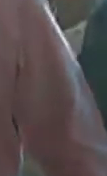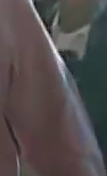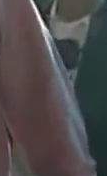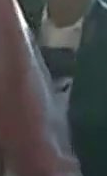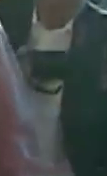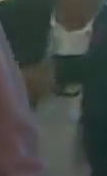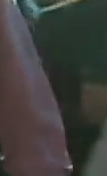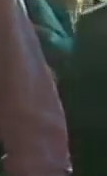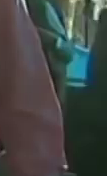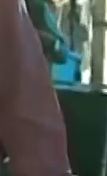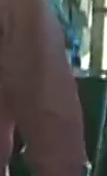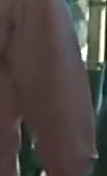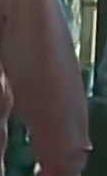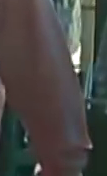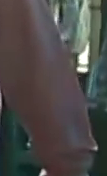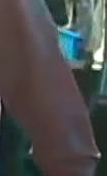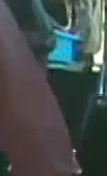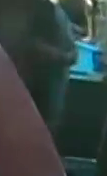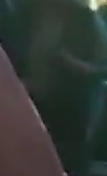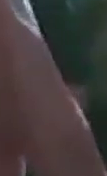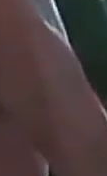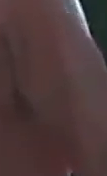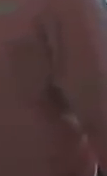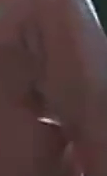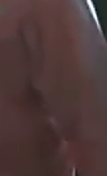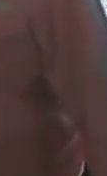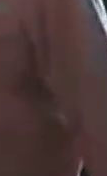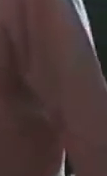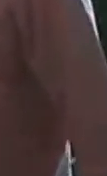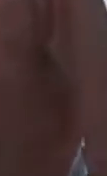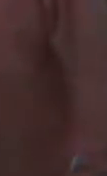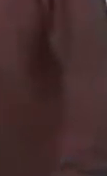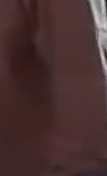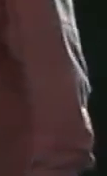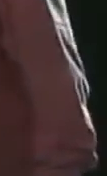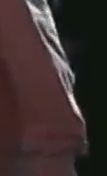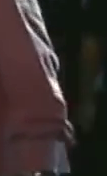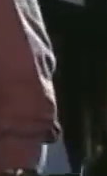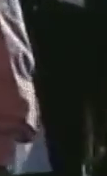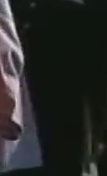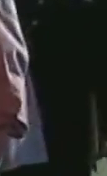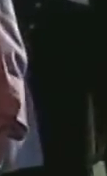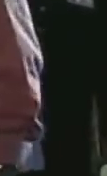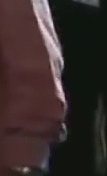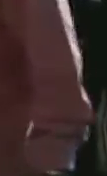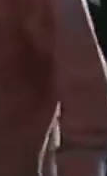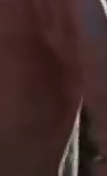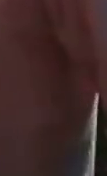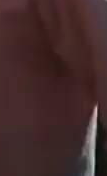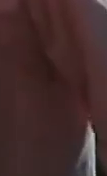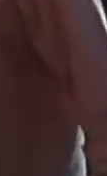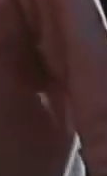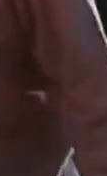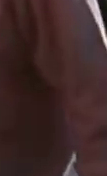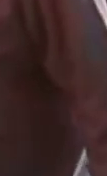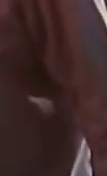encuentro con la Federación Mundial de Juventudes Democráticas y con el Consejo Mundial de la